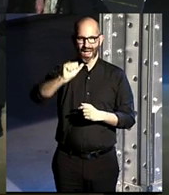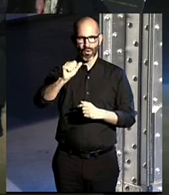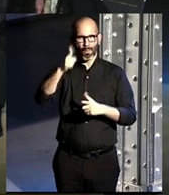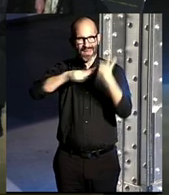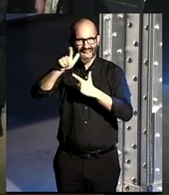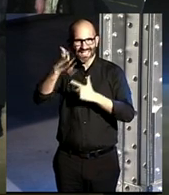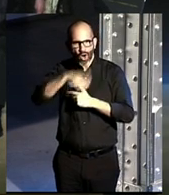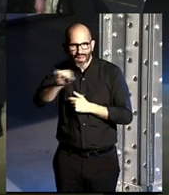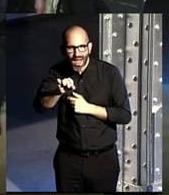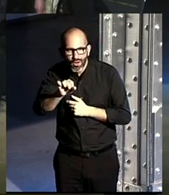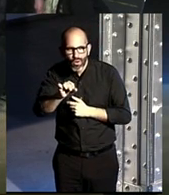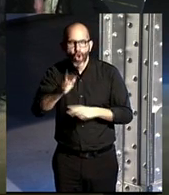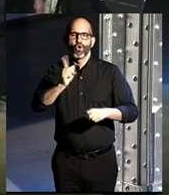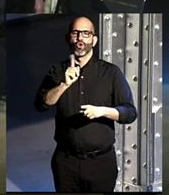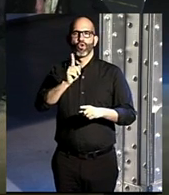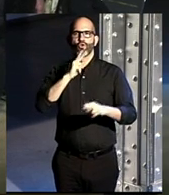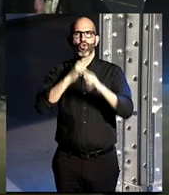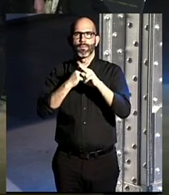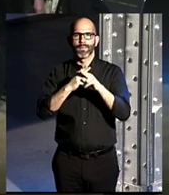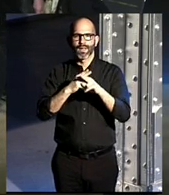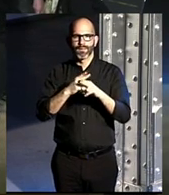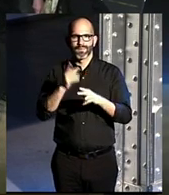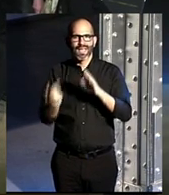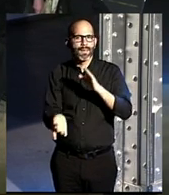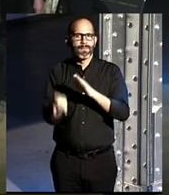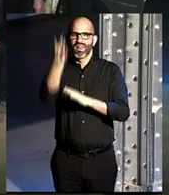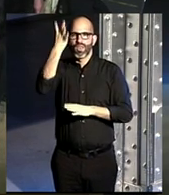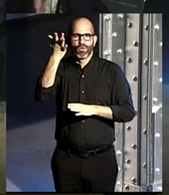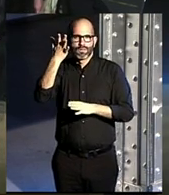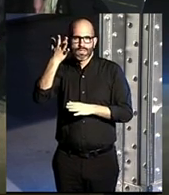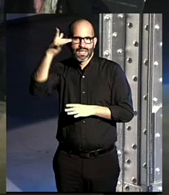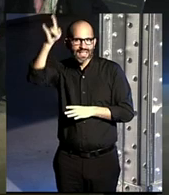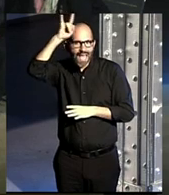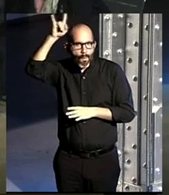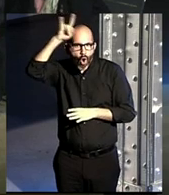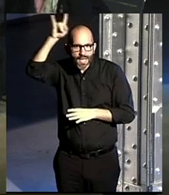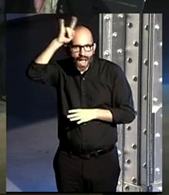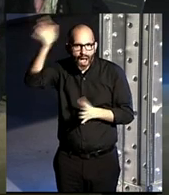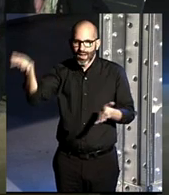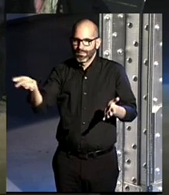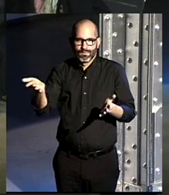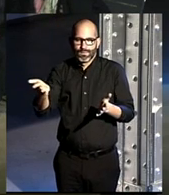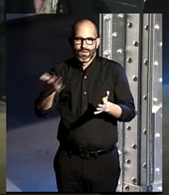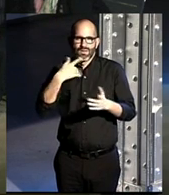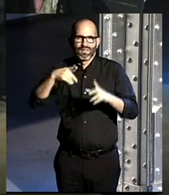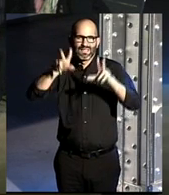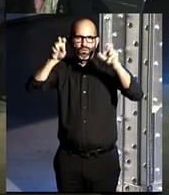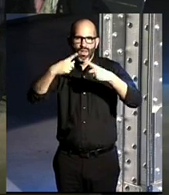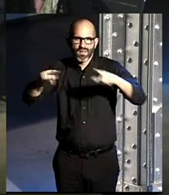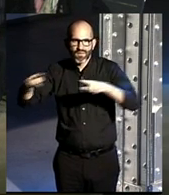se llamaba La invención diabólica, no sé, tiene muchos títulos. En francés era